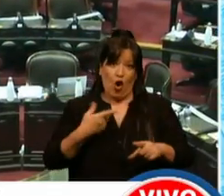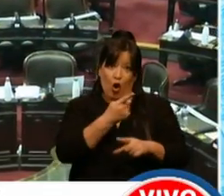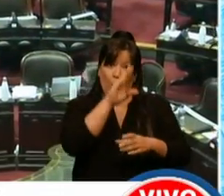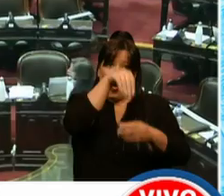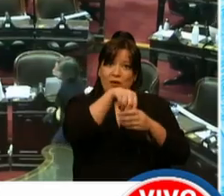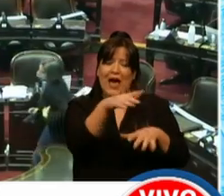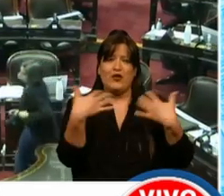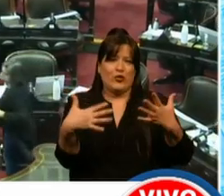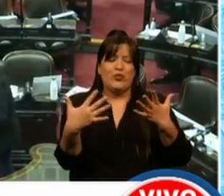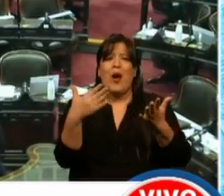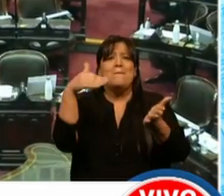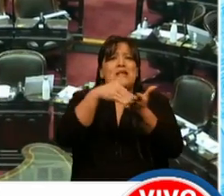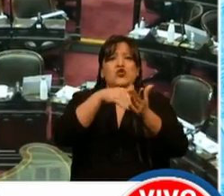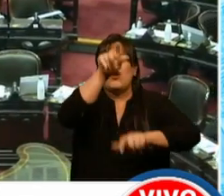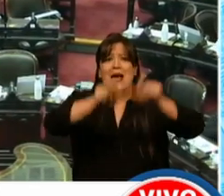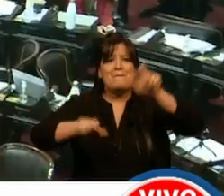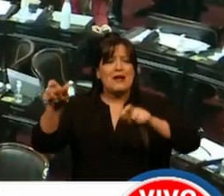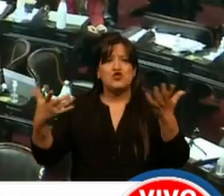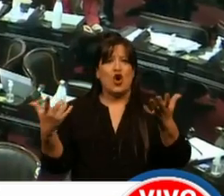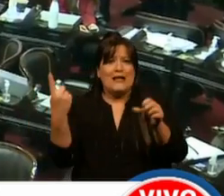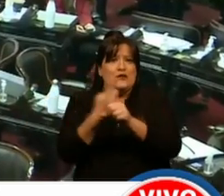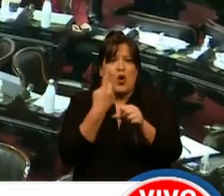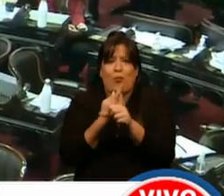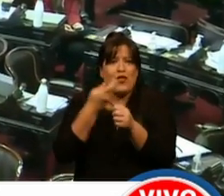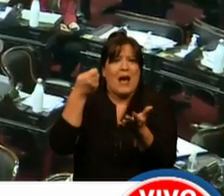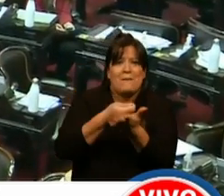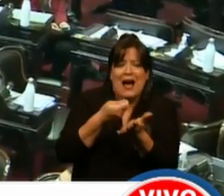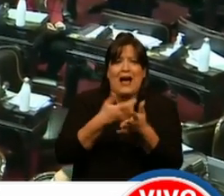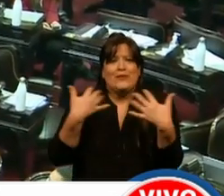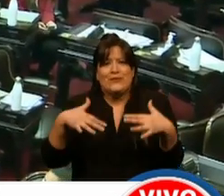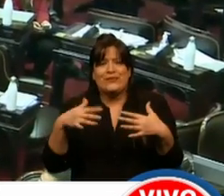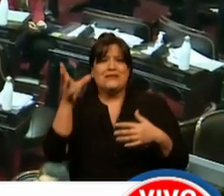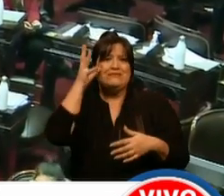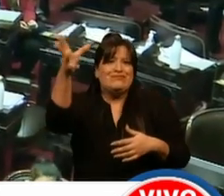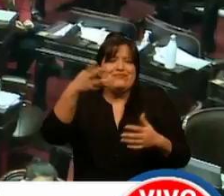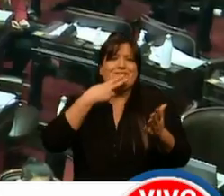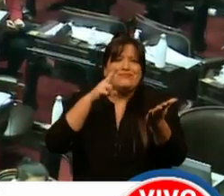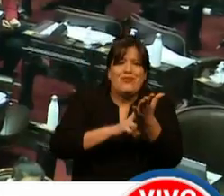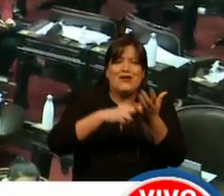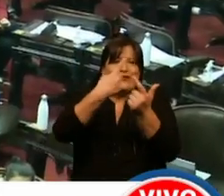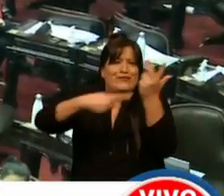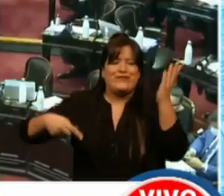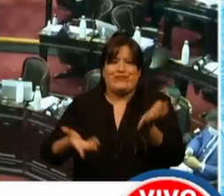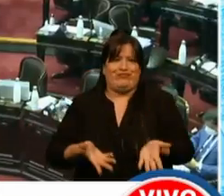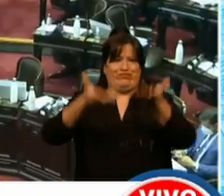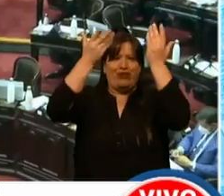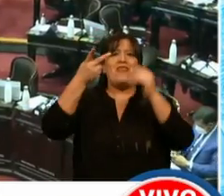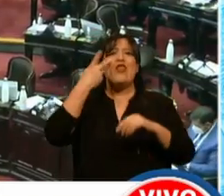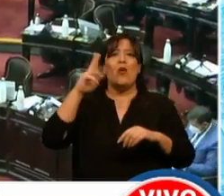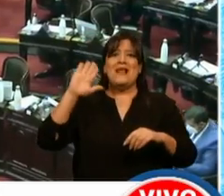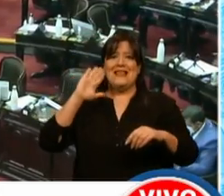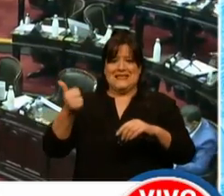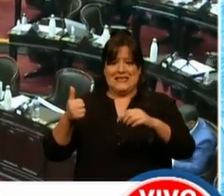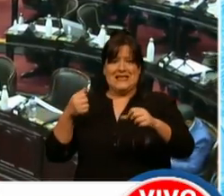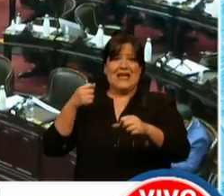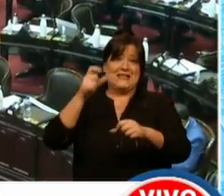millones de argentinos a no poder ser frente a los escandalosos aumentos de las tarifas a partir del año 2016 en el